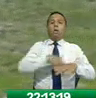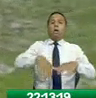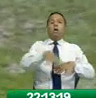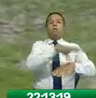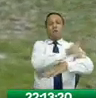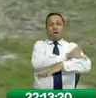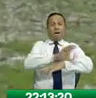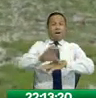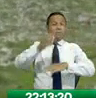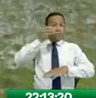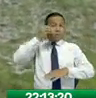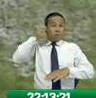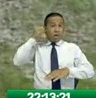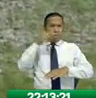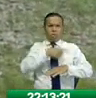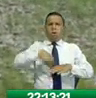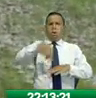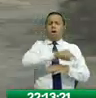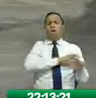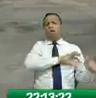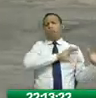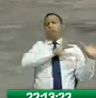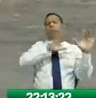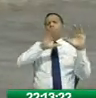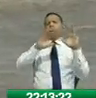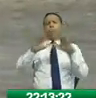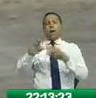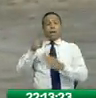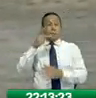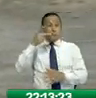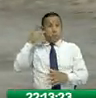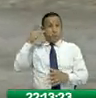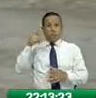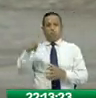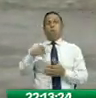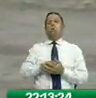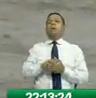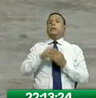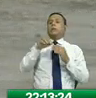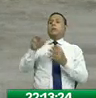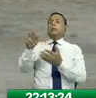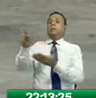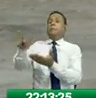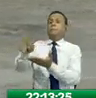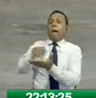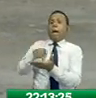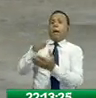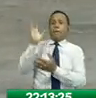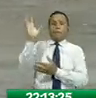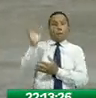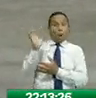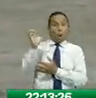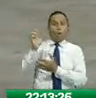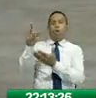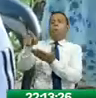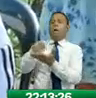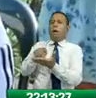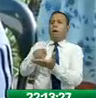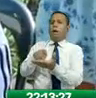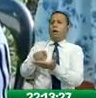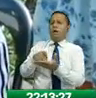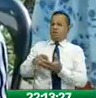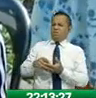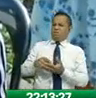salieron a Puyo a cobrar el bono de desarrollo humano después de los meses de confinamiento, y se encontraron con la desagradable sorpresa que